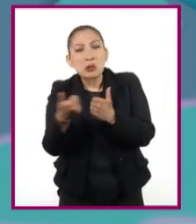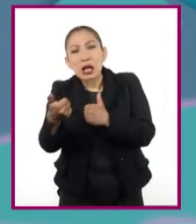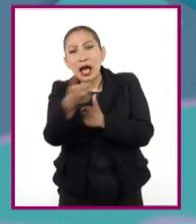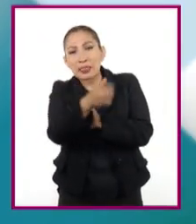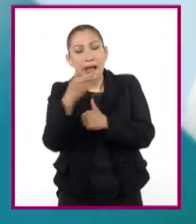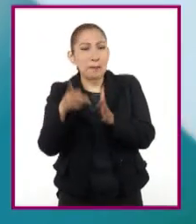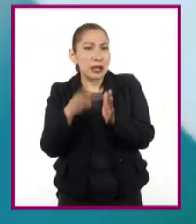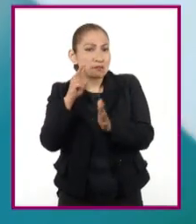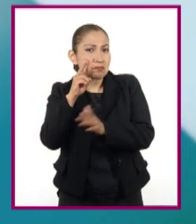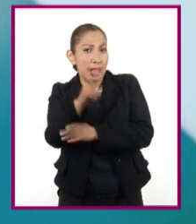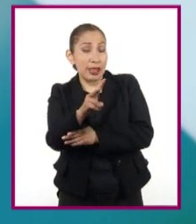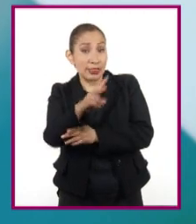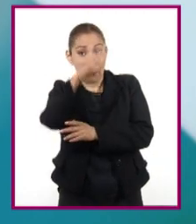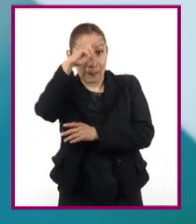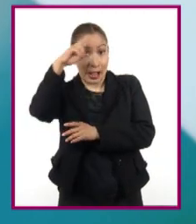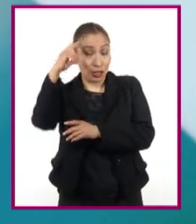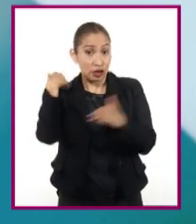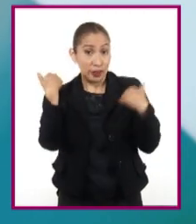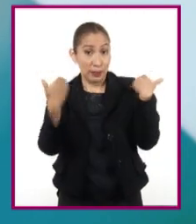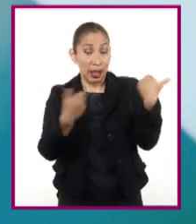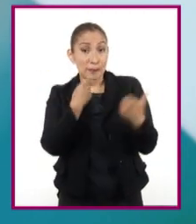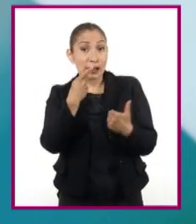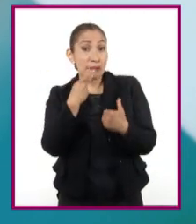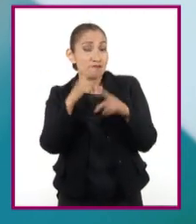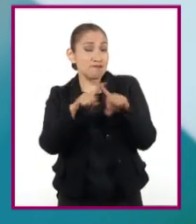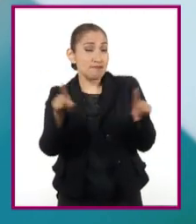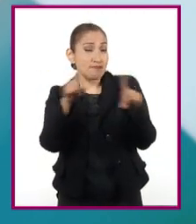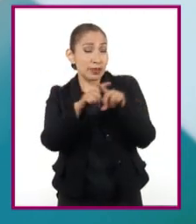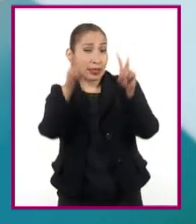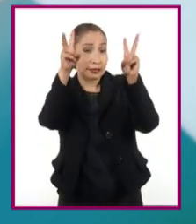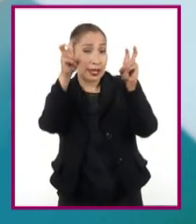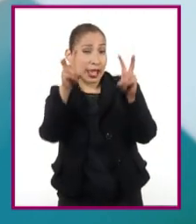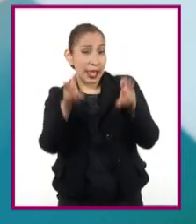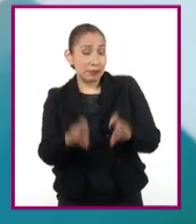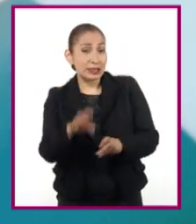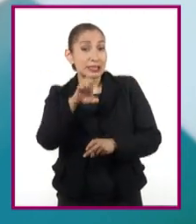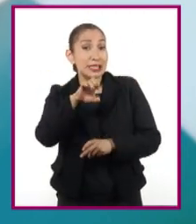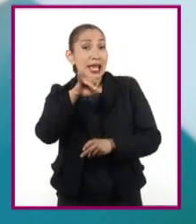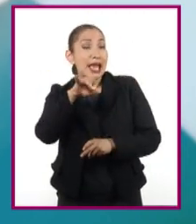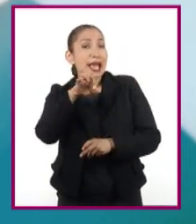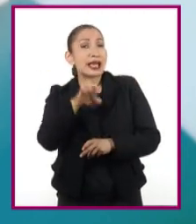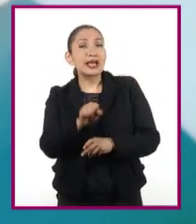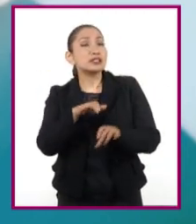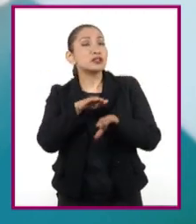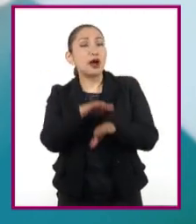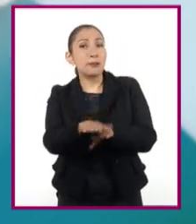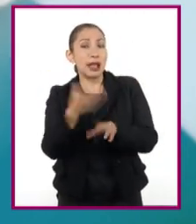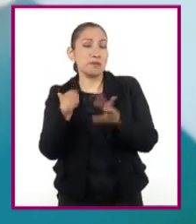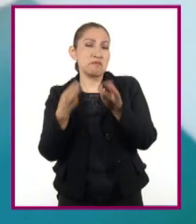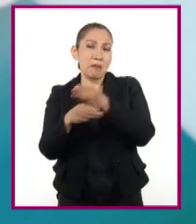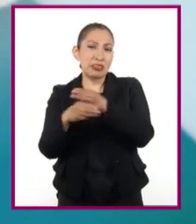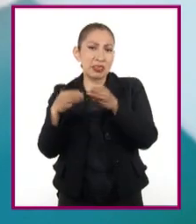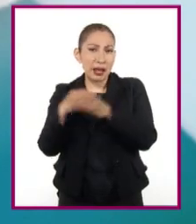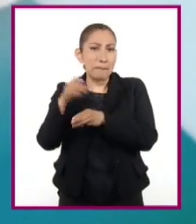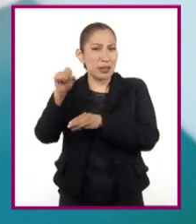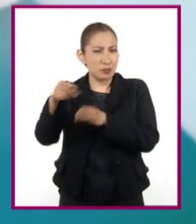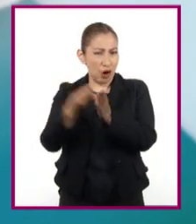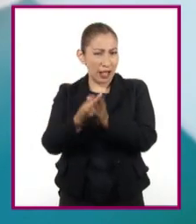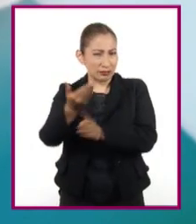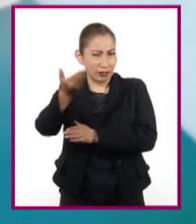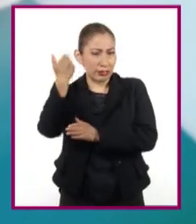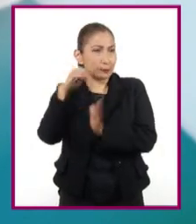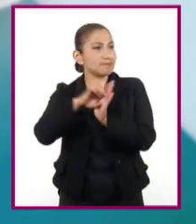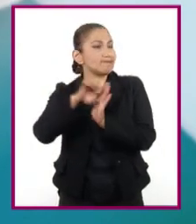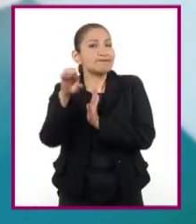cada emisión. En Verano Divertido abordaremos diversos ejes y temas que se relacionan con las asignaturas de las clases.